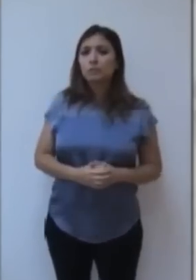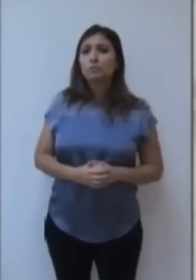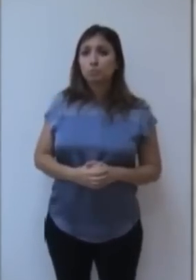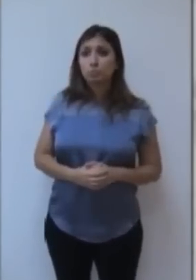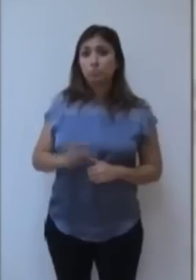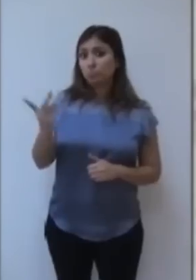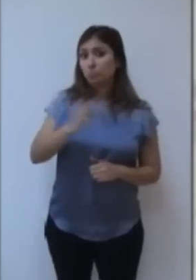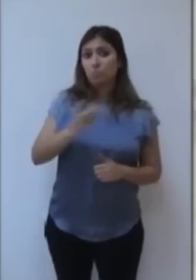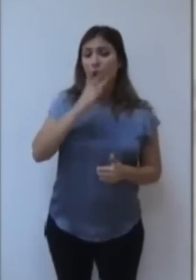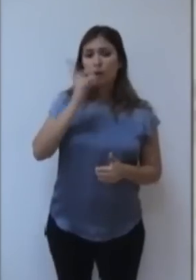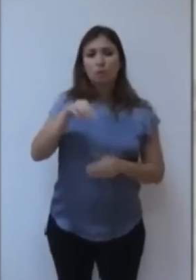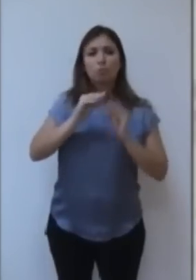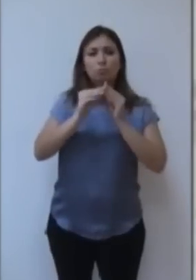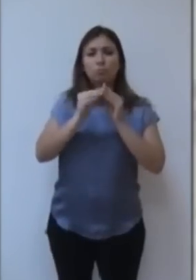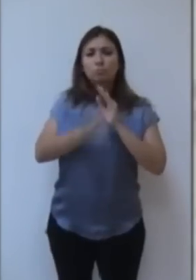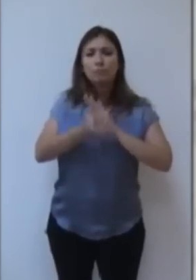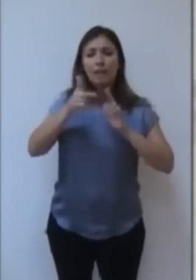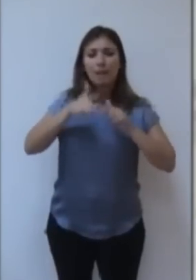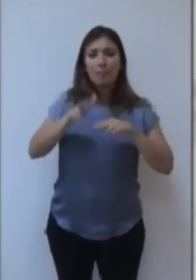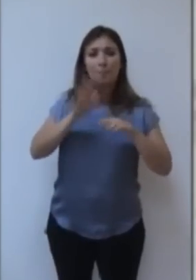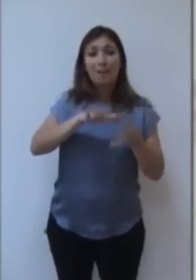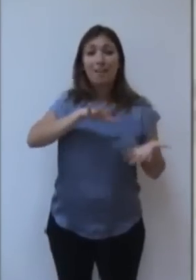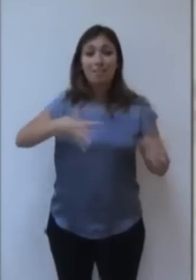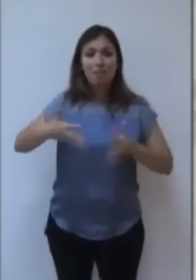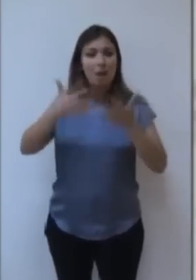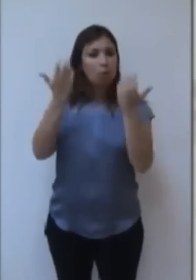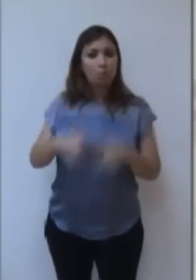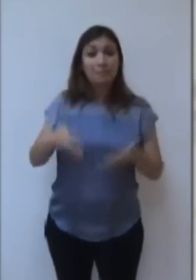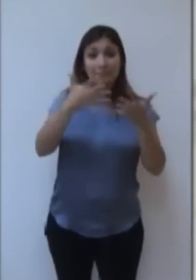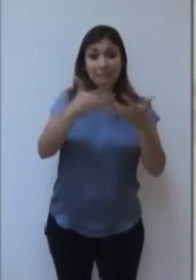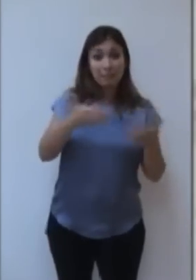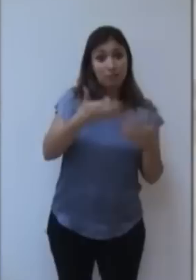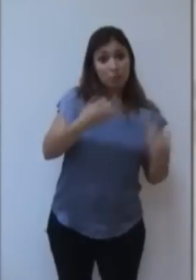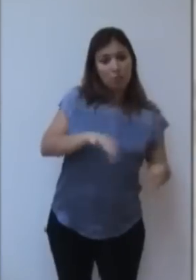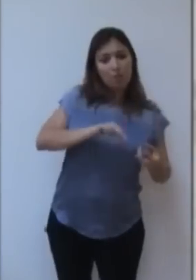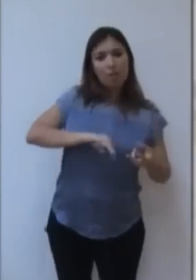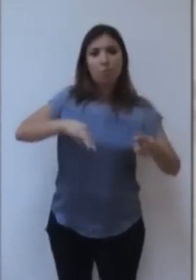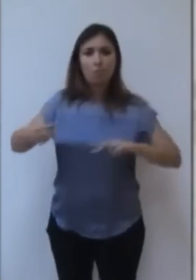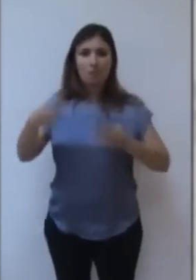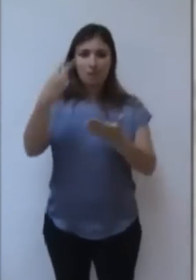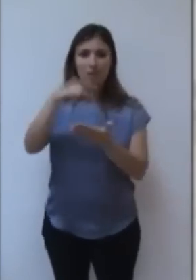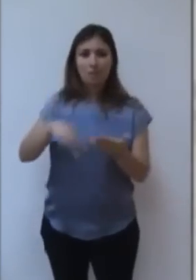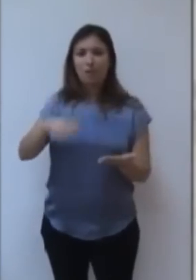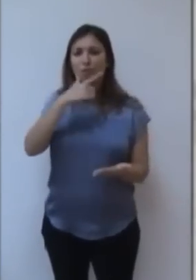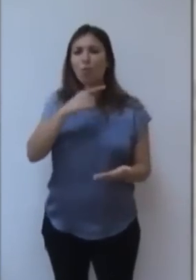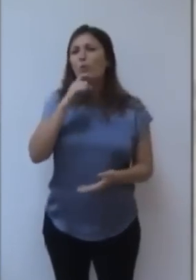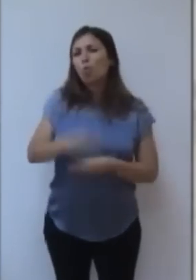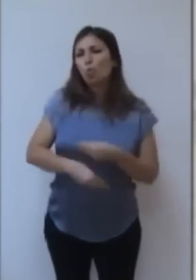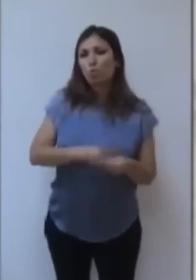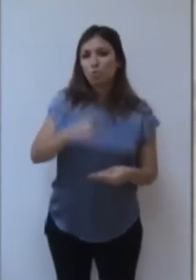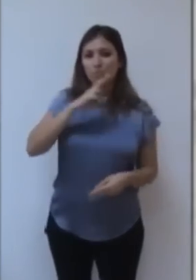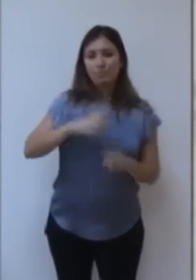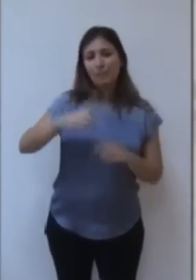están trabajando para crear herramientas de conversión automática de textos a lectura fácil utilizando tecnologías de